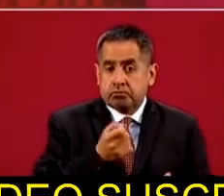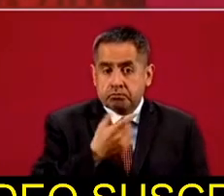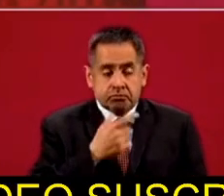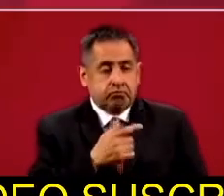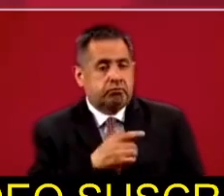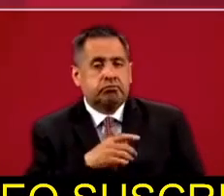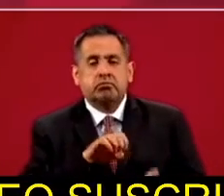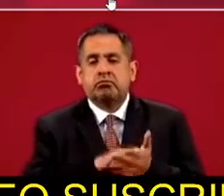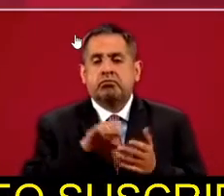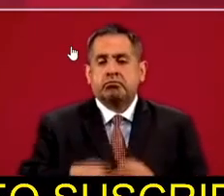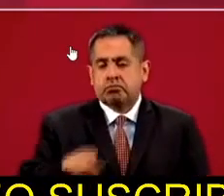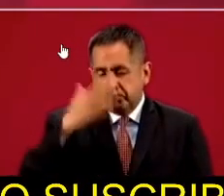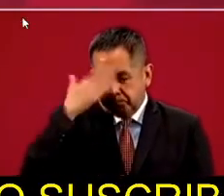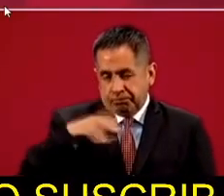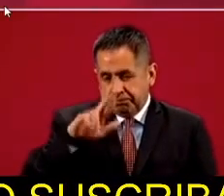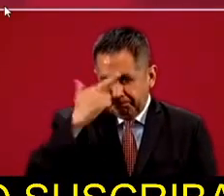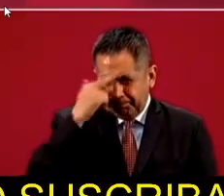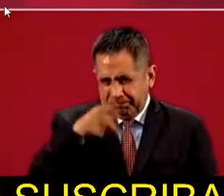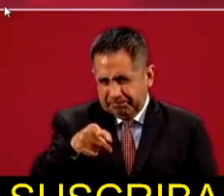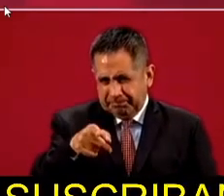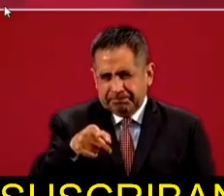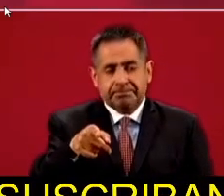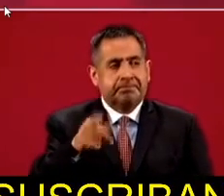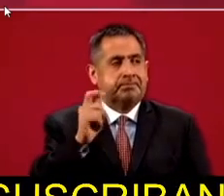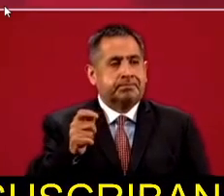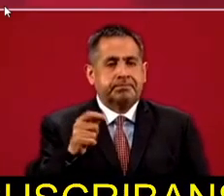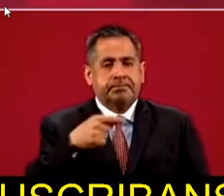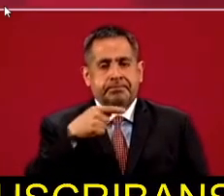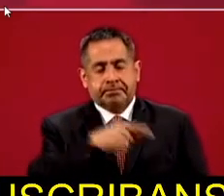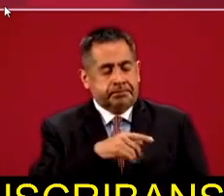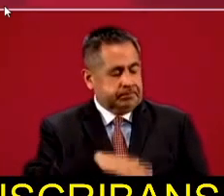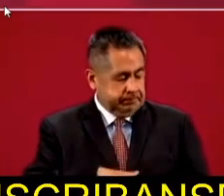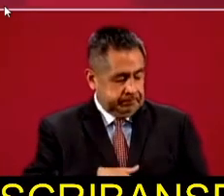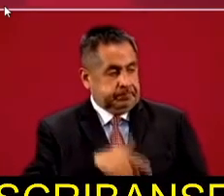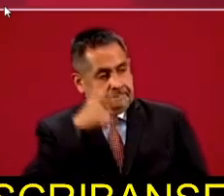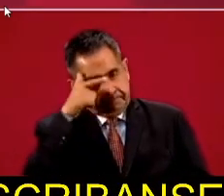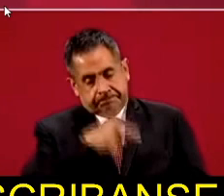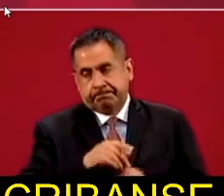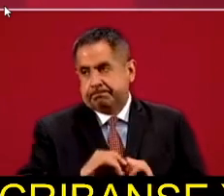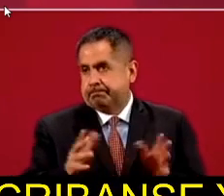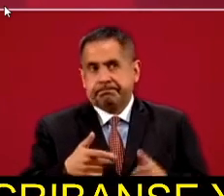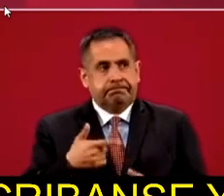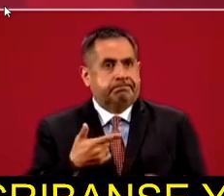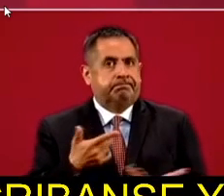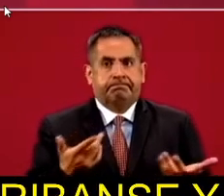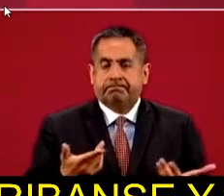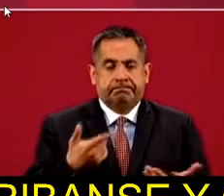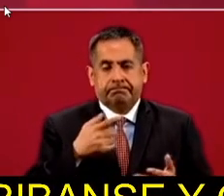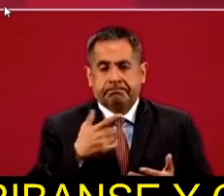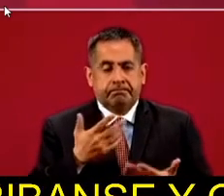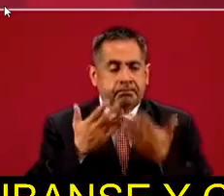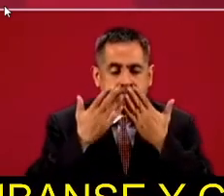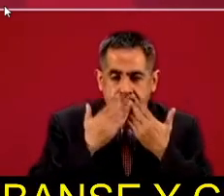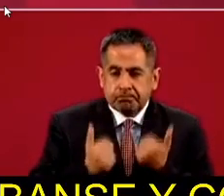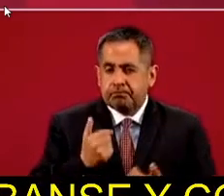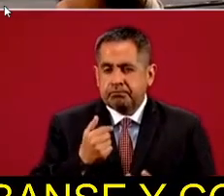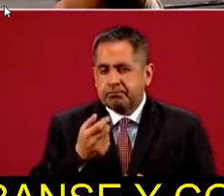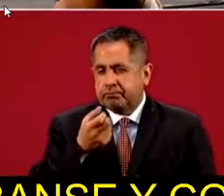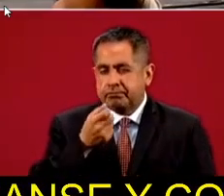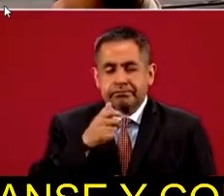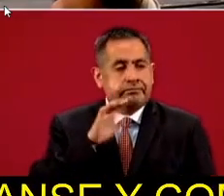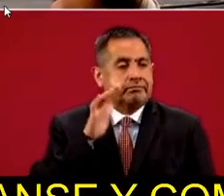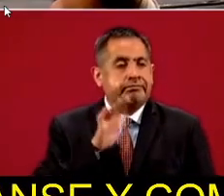fue el caso que ustedes recuerdan, que hizo más evidente este desabasto preciso de